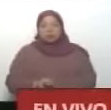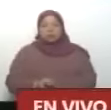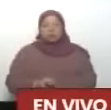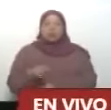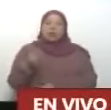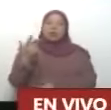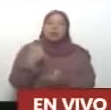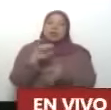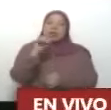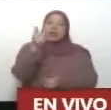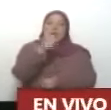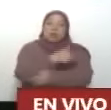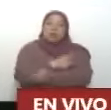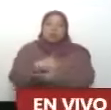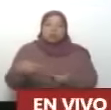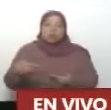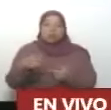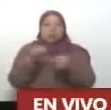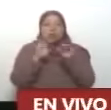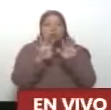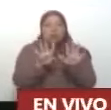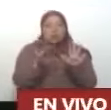96.31%, son